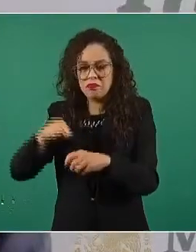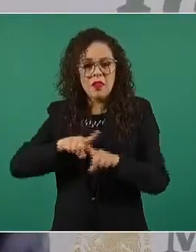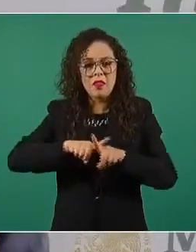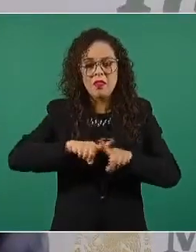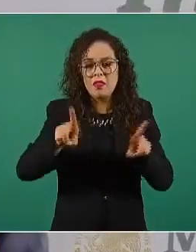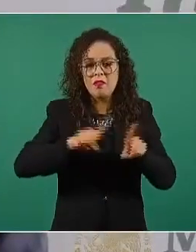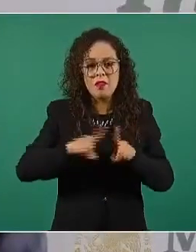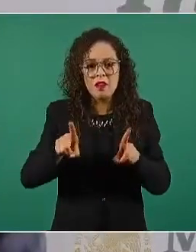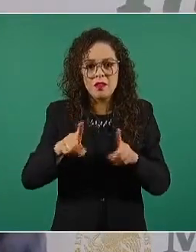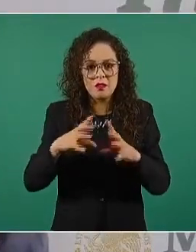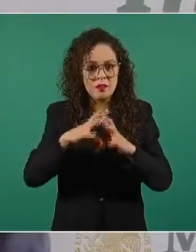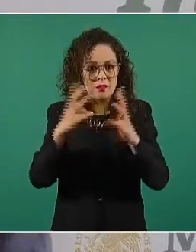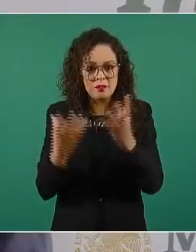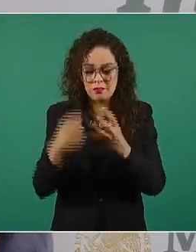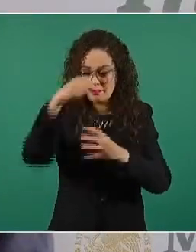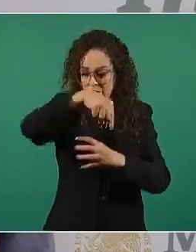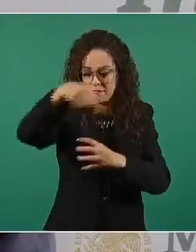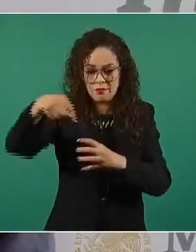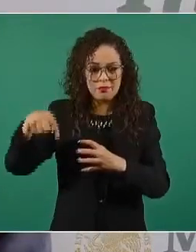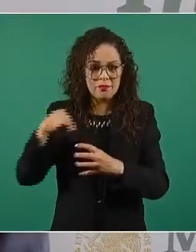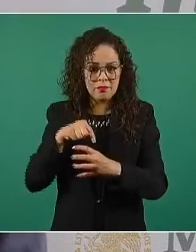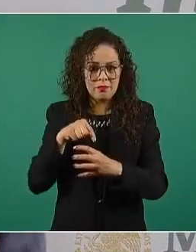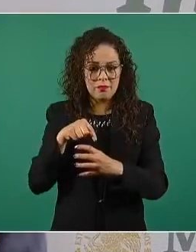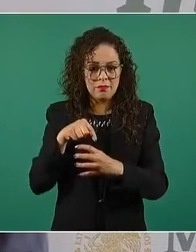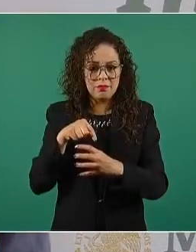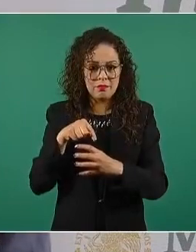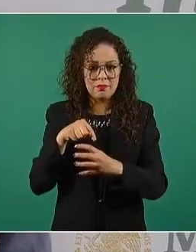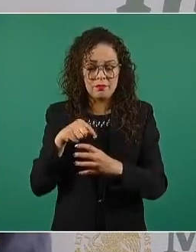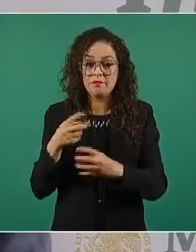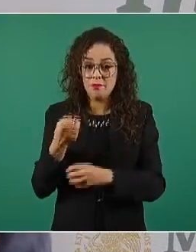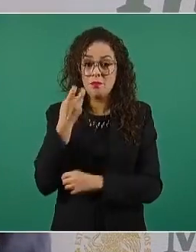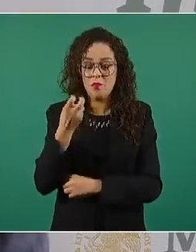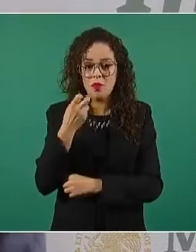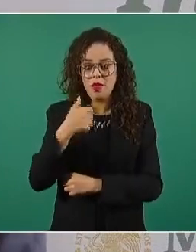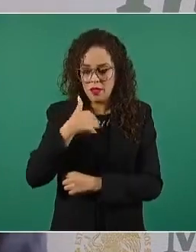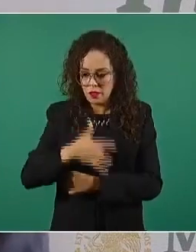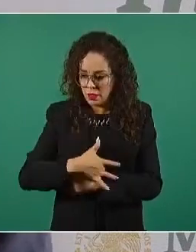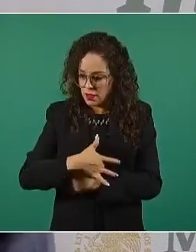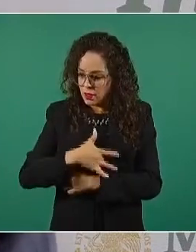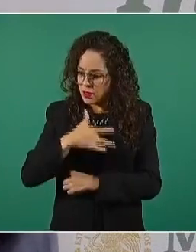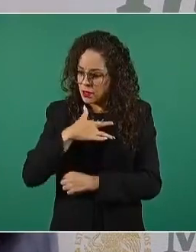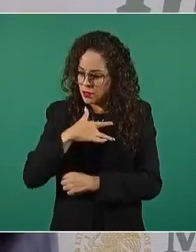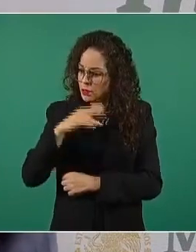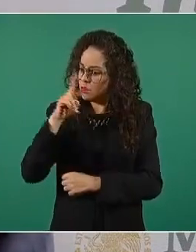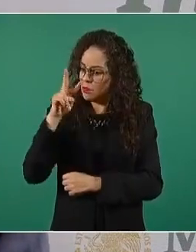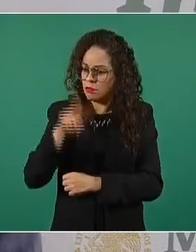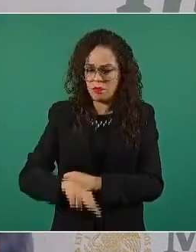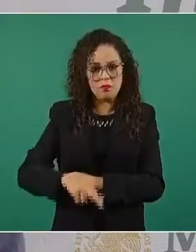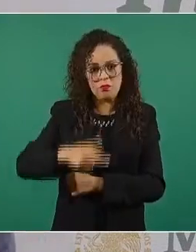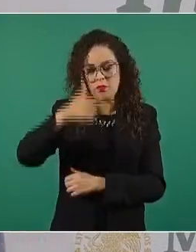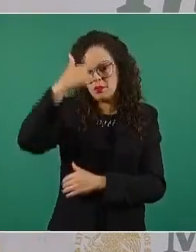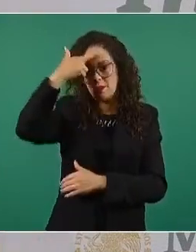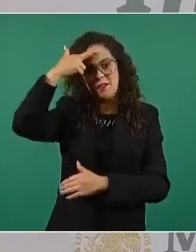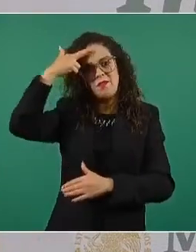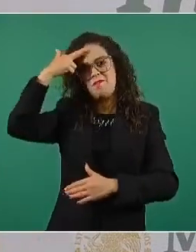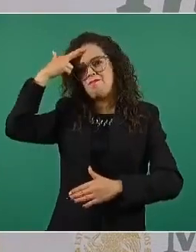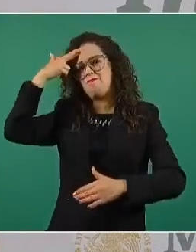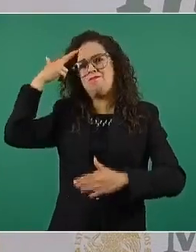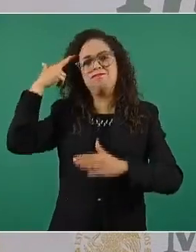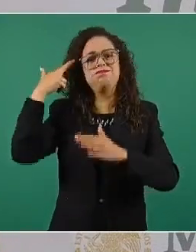Es por eso que considero hasta ofensivo y ocioso en estos tiempos